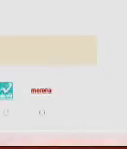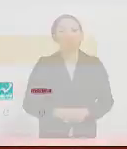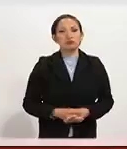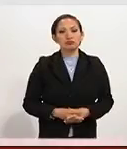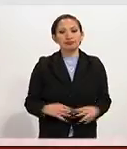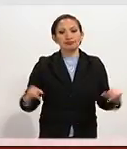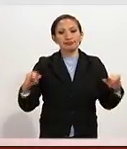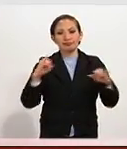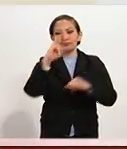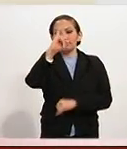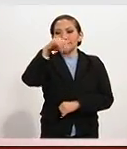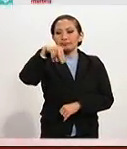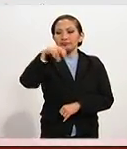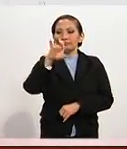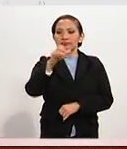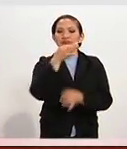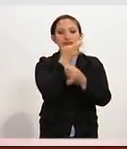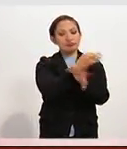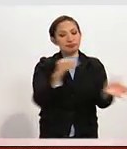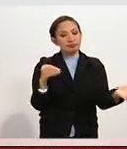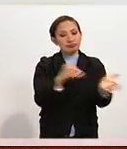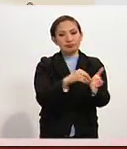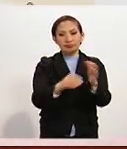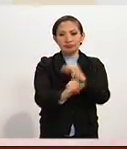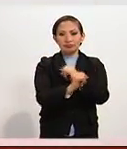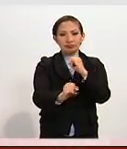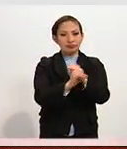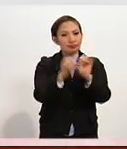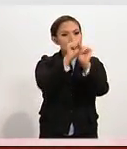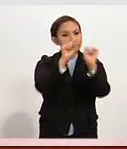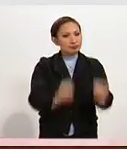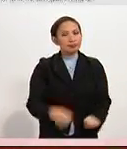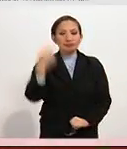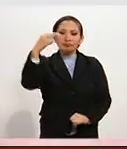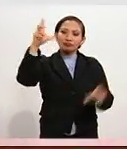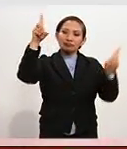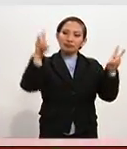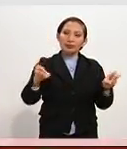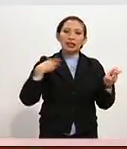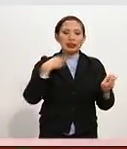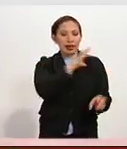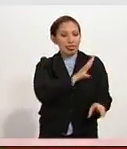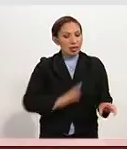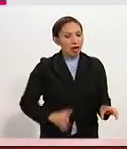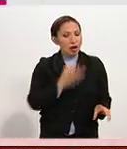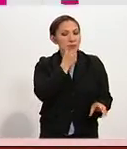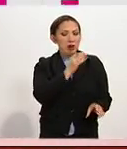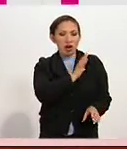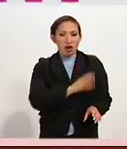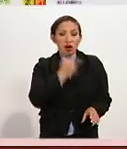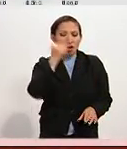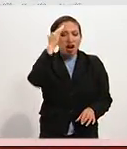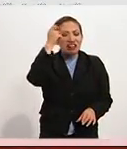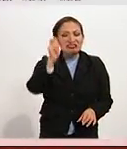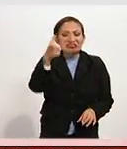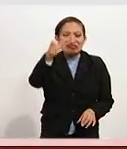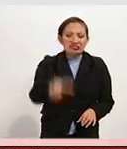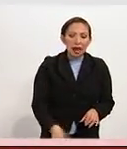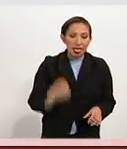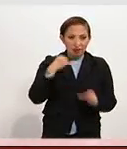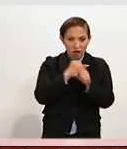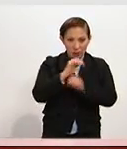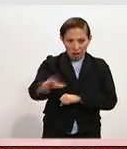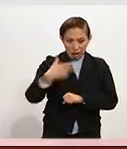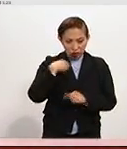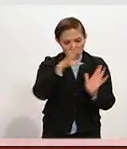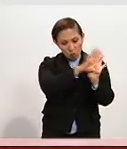El Instituto Nacional Electoral publicó en su página web el sistema denominado Candidatas y Candidatos, Conócelos, el cual concentra